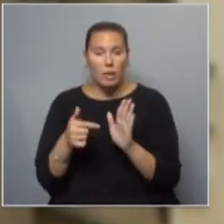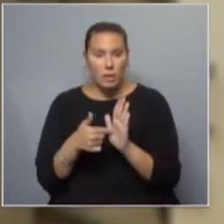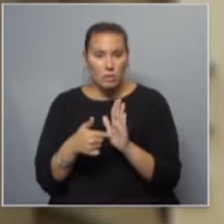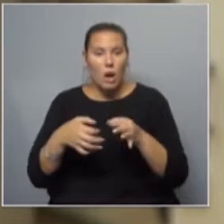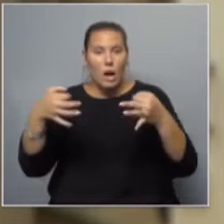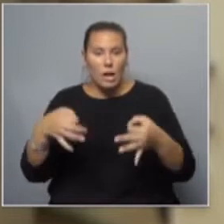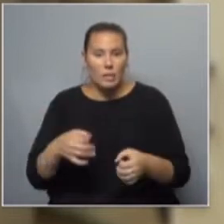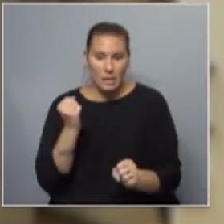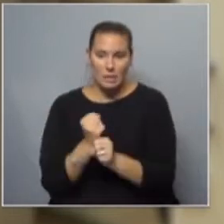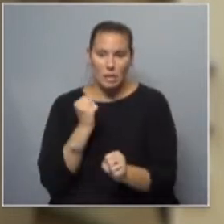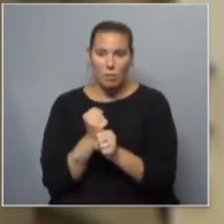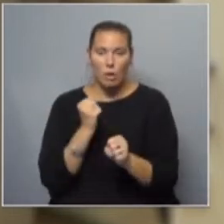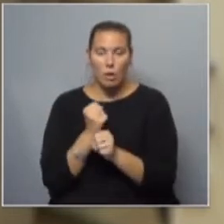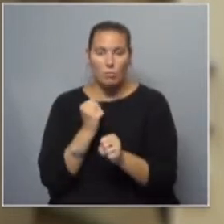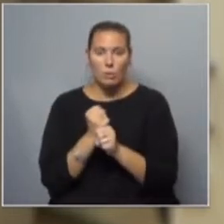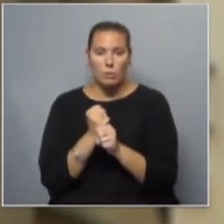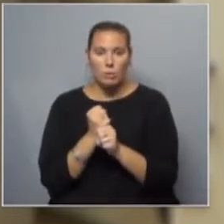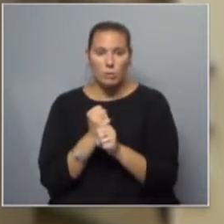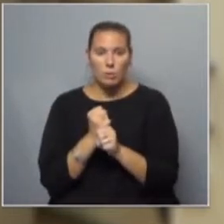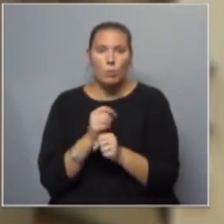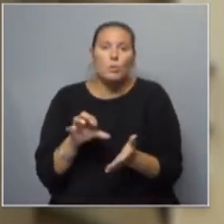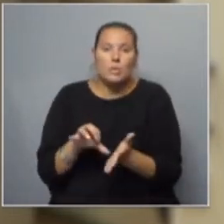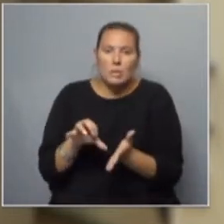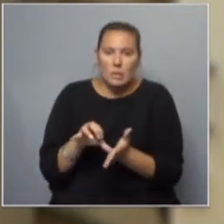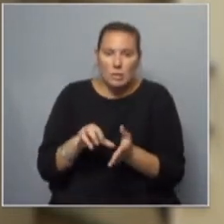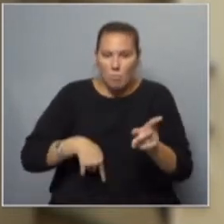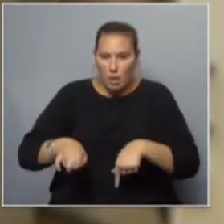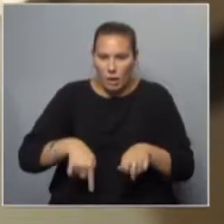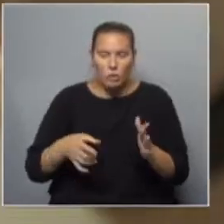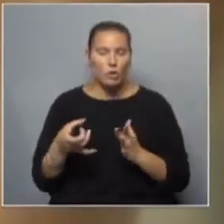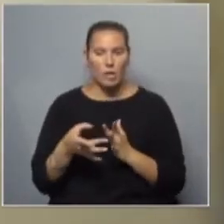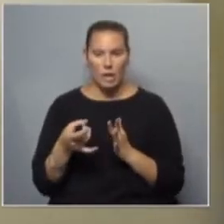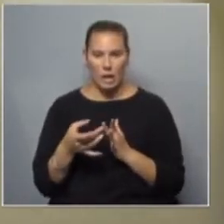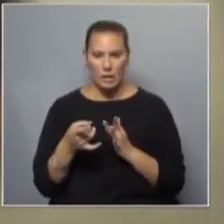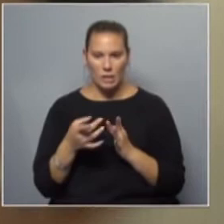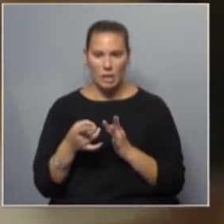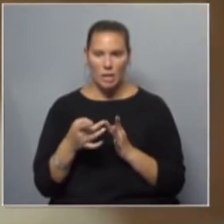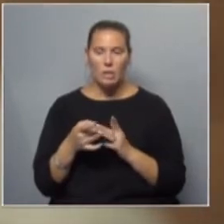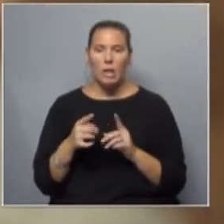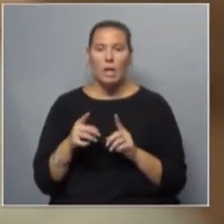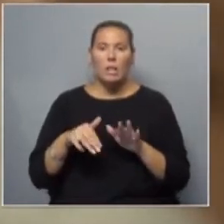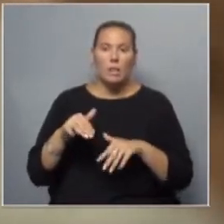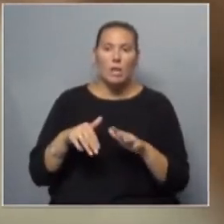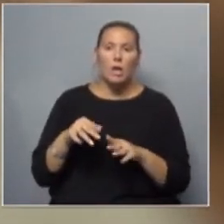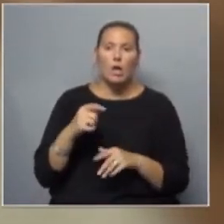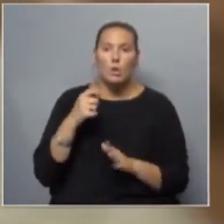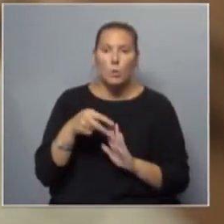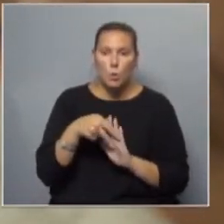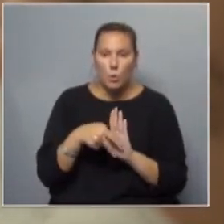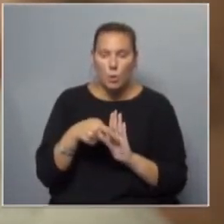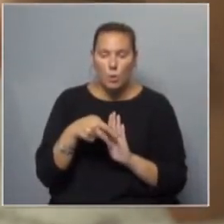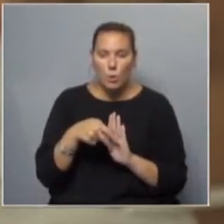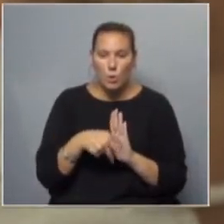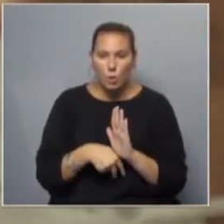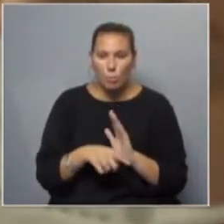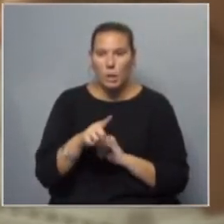que estamos trabajando en el marco de un sistema de gestión de la calidad. La acreditación, según la norma